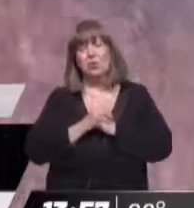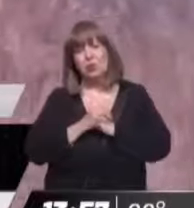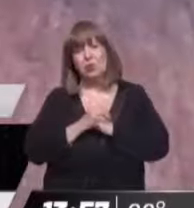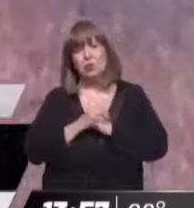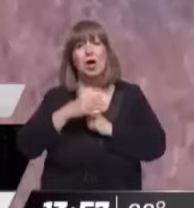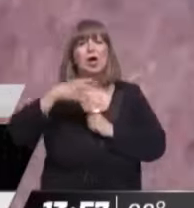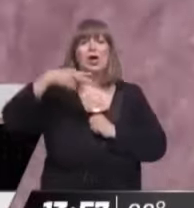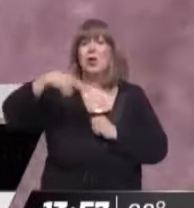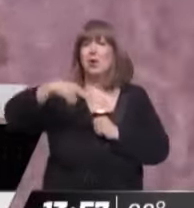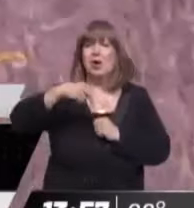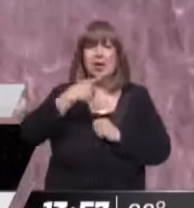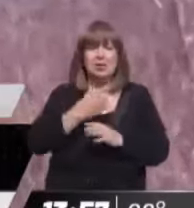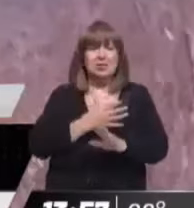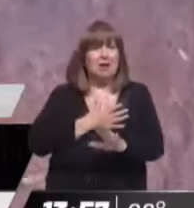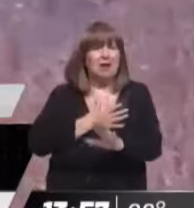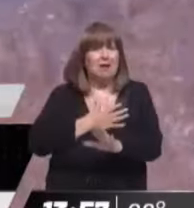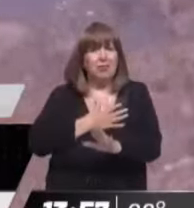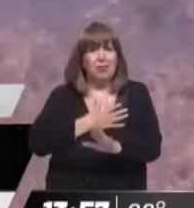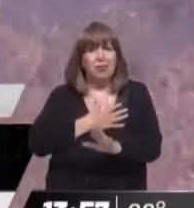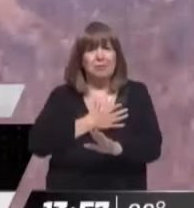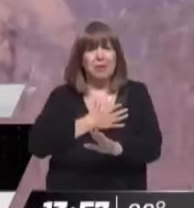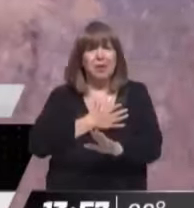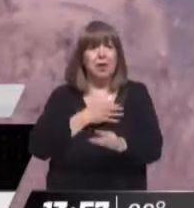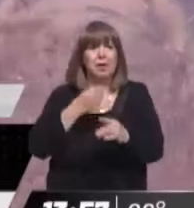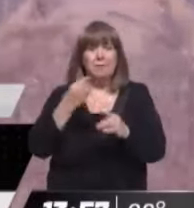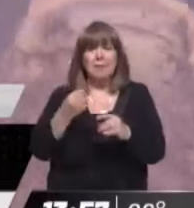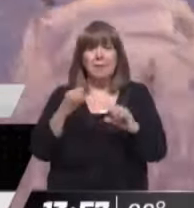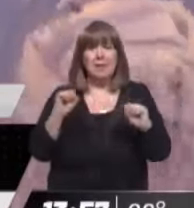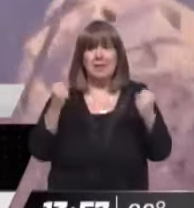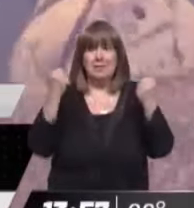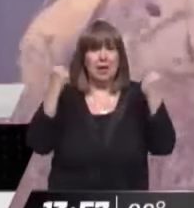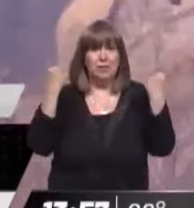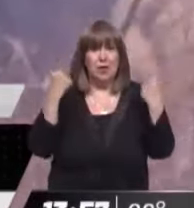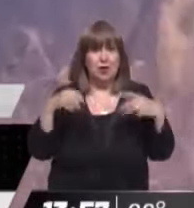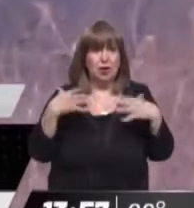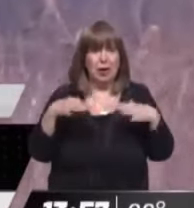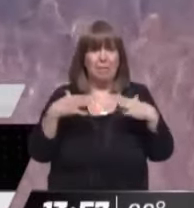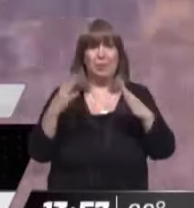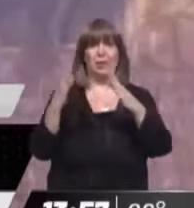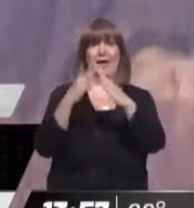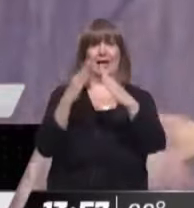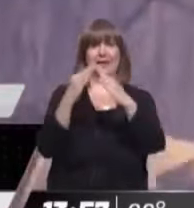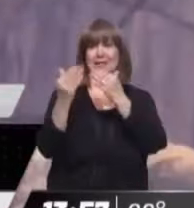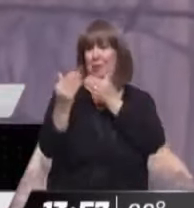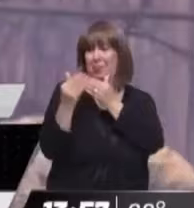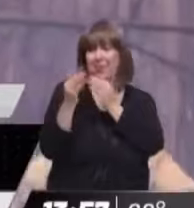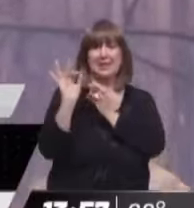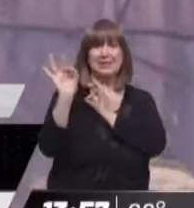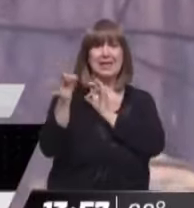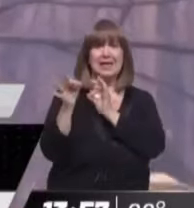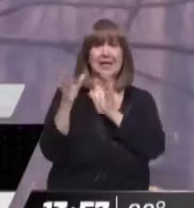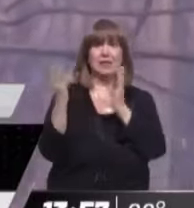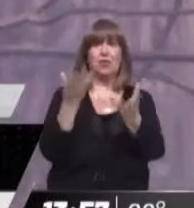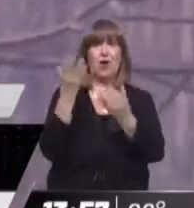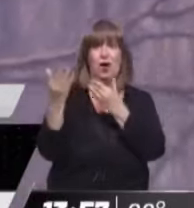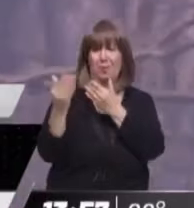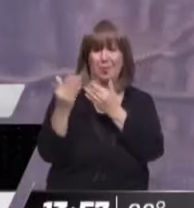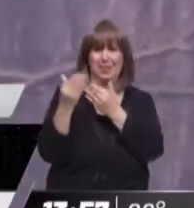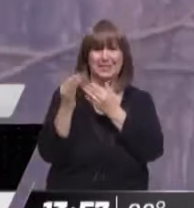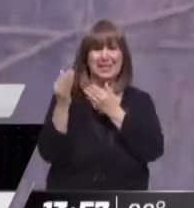impactante, Marisol, ver a estos vecinos que en ese grado de desesperación. Están trabajando los vecinos y también los